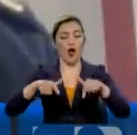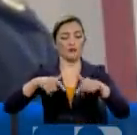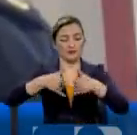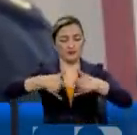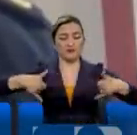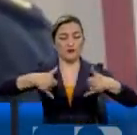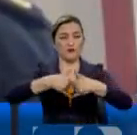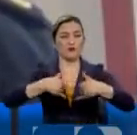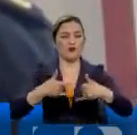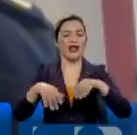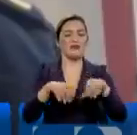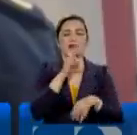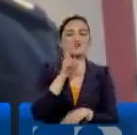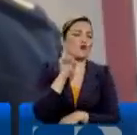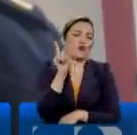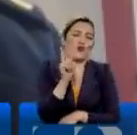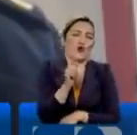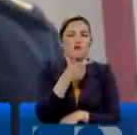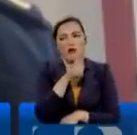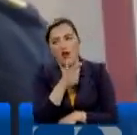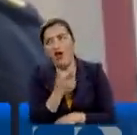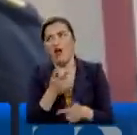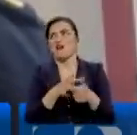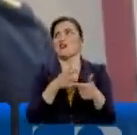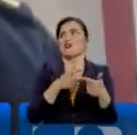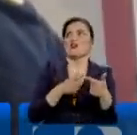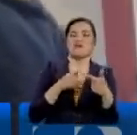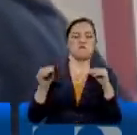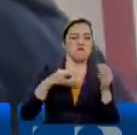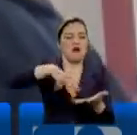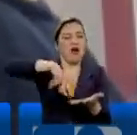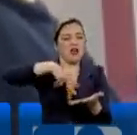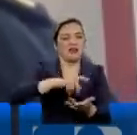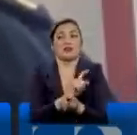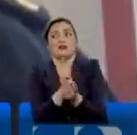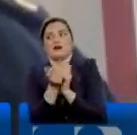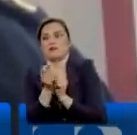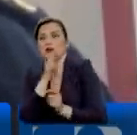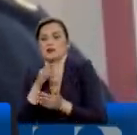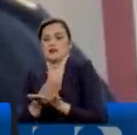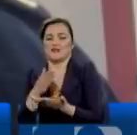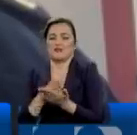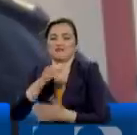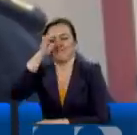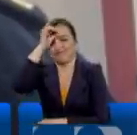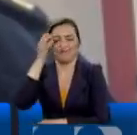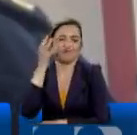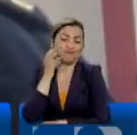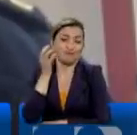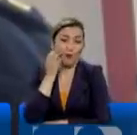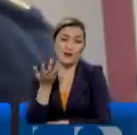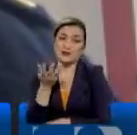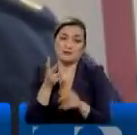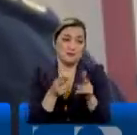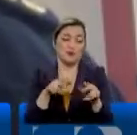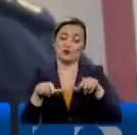destinado esta actividad de restaurantes o preparación de comida estén trasladándose a este tipo de actividades, muchos de ellos en el mismo